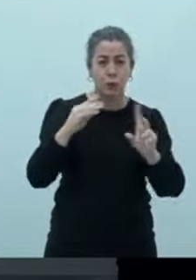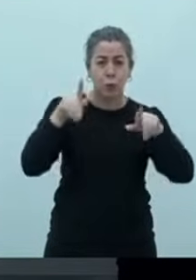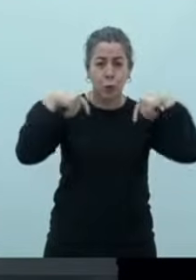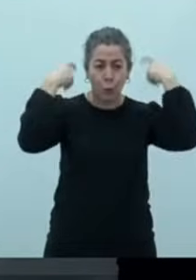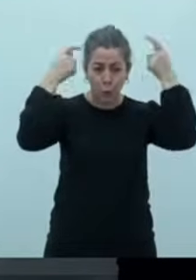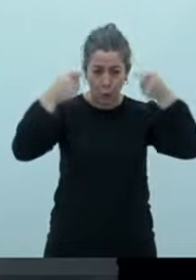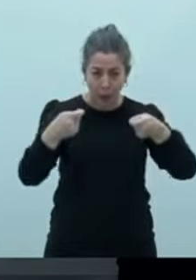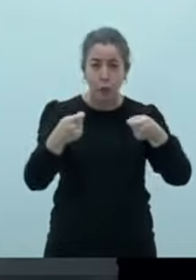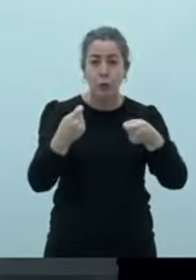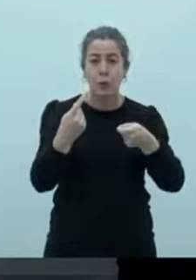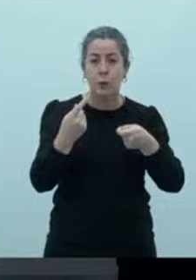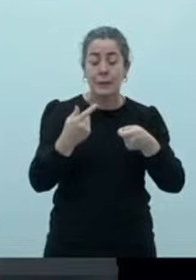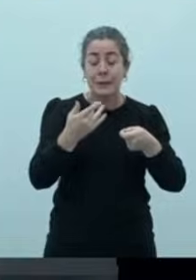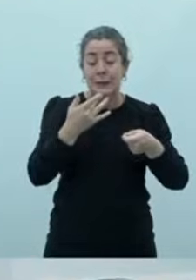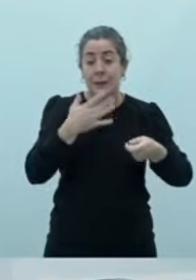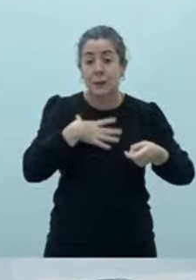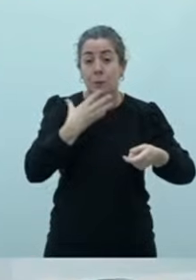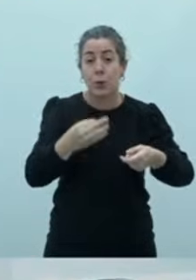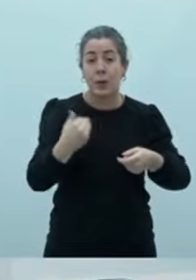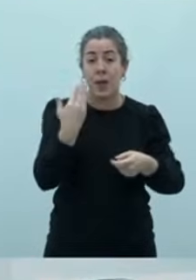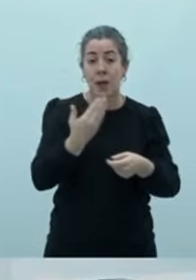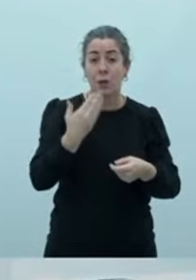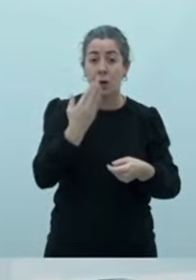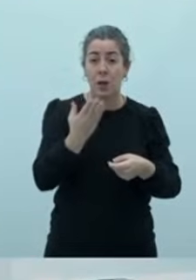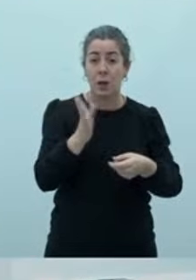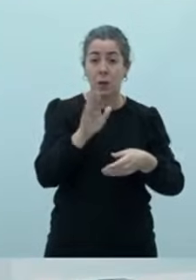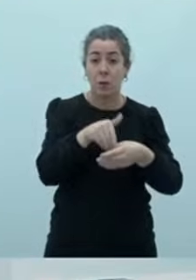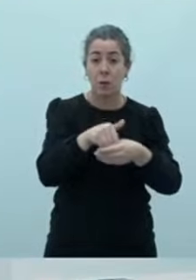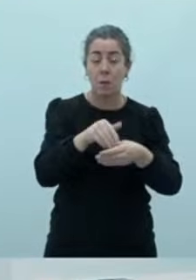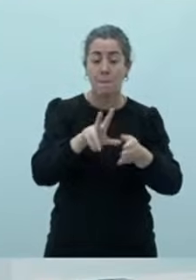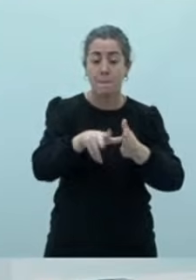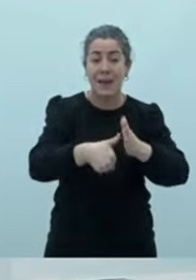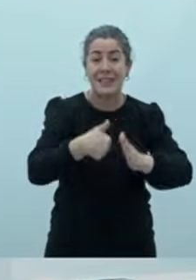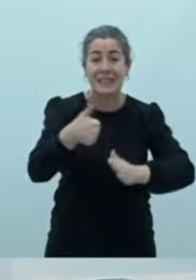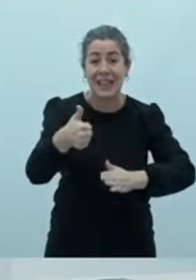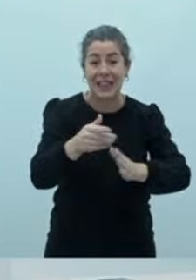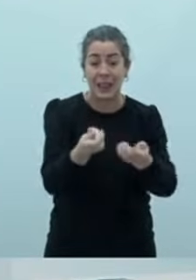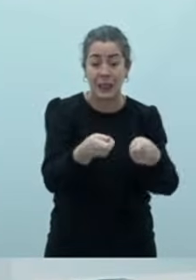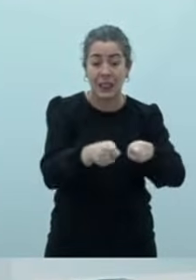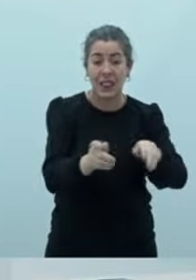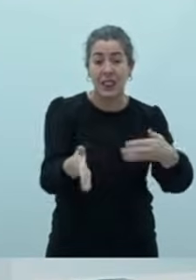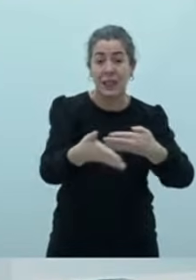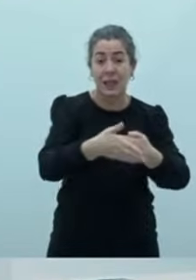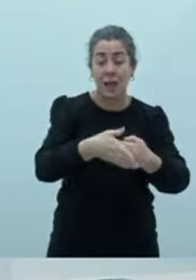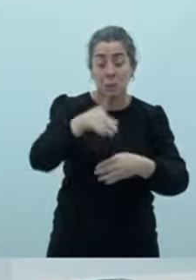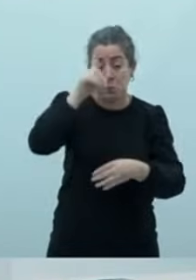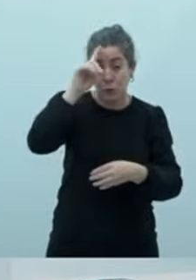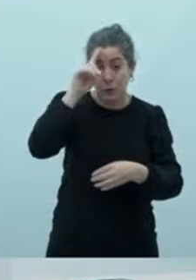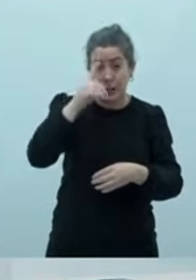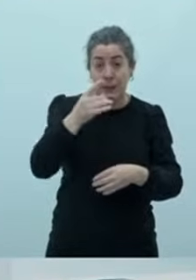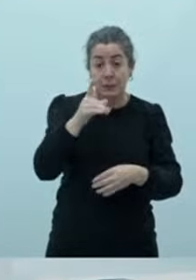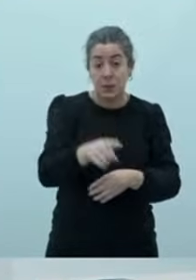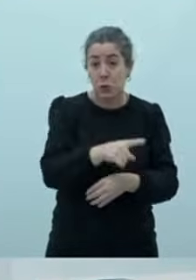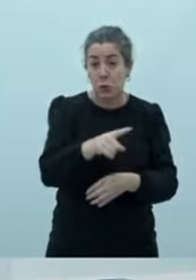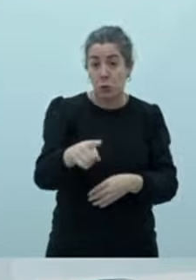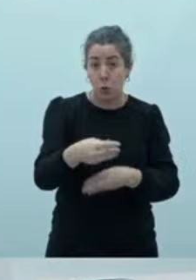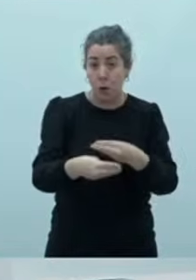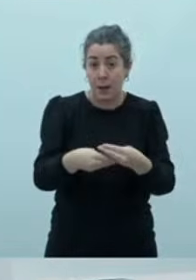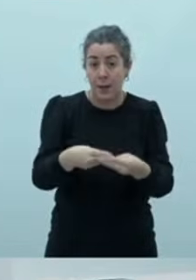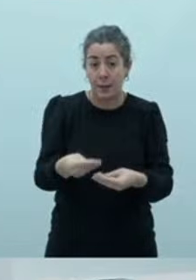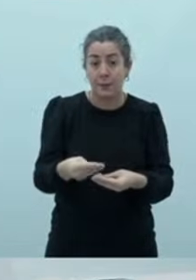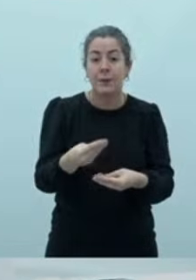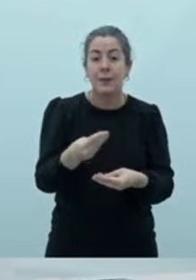pedido que si se podía cerrar el colegio electoral más tarde. No sé si eso sabéis si se va a llegar a producir, y se había pedido